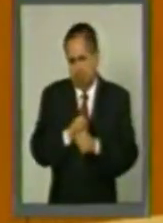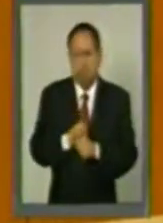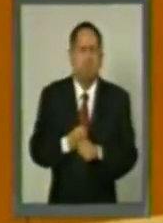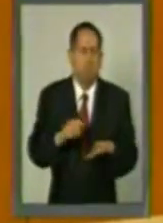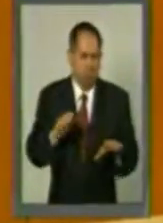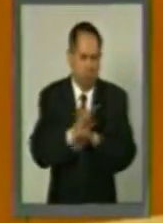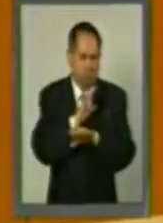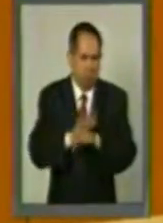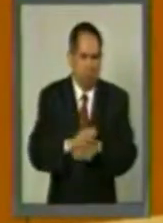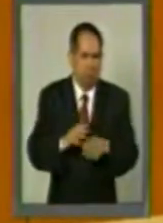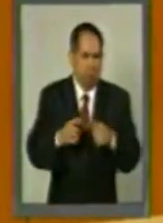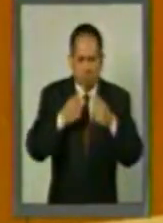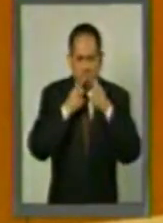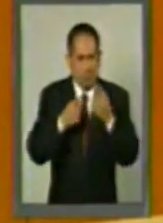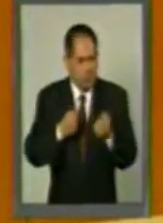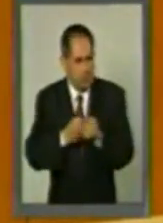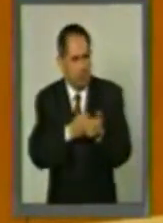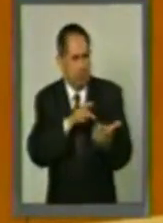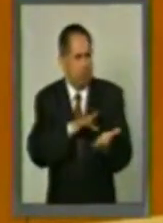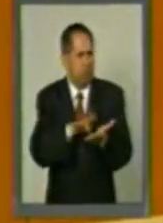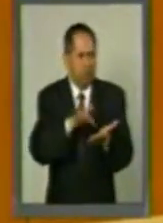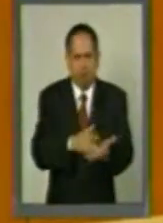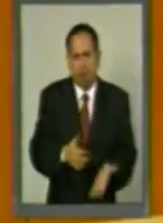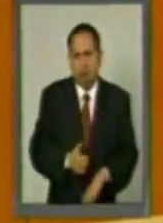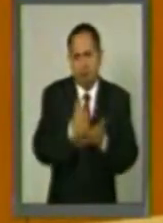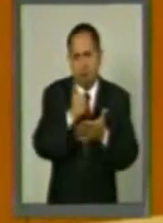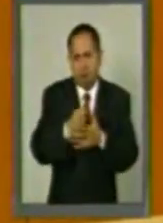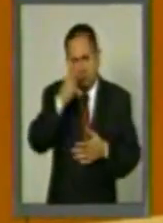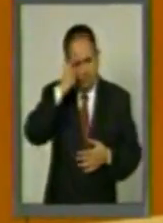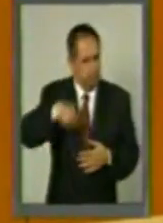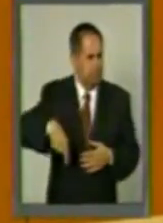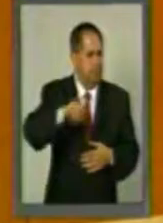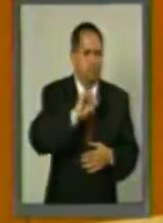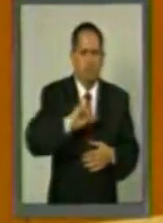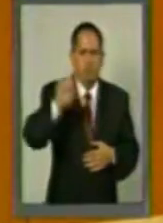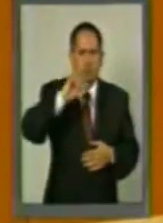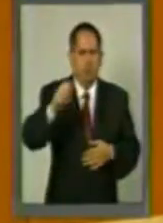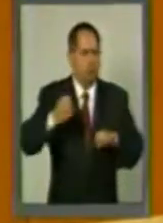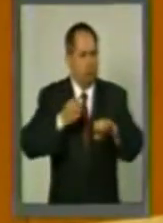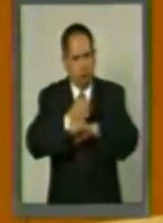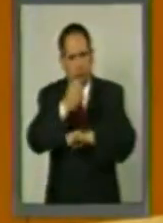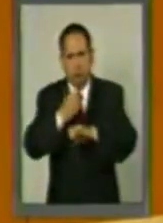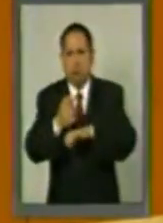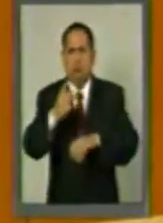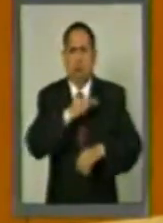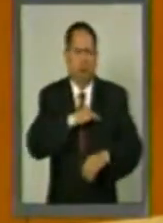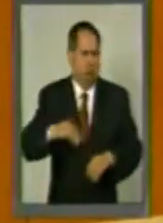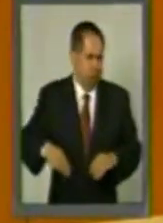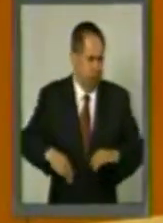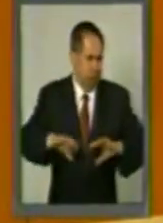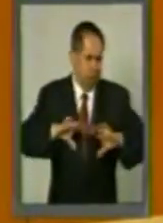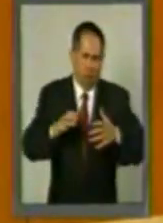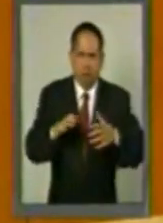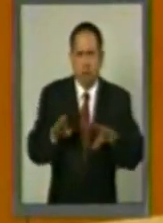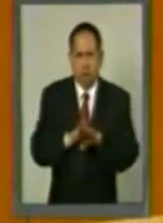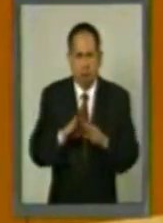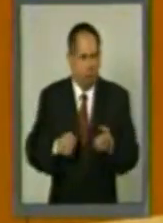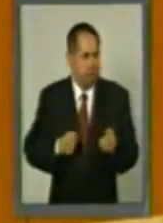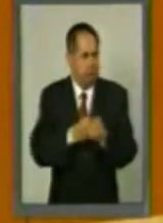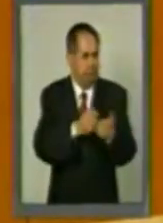dado un respaldo decidido a las autoridades estatales y municipales